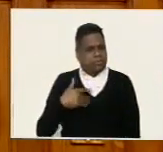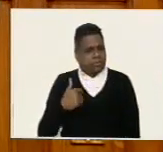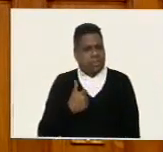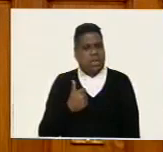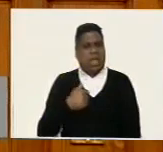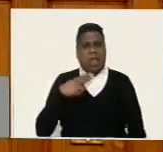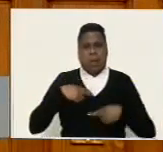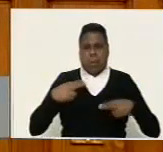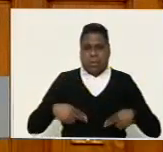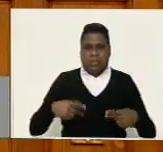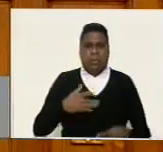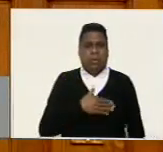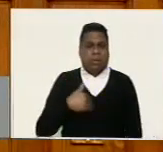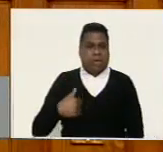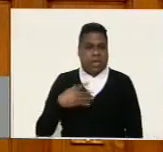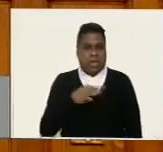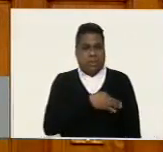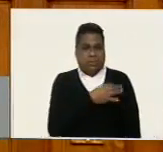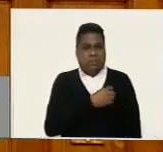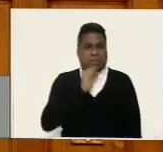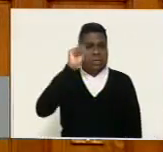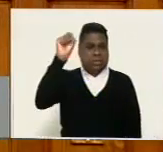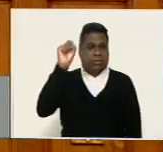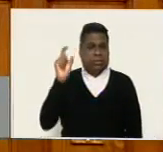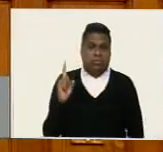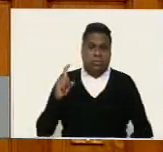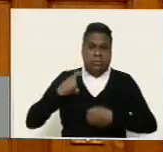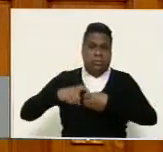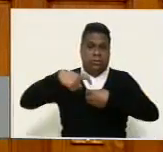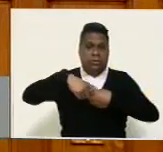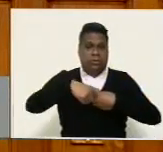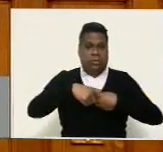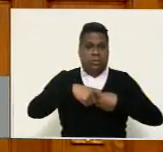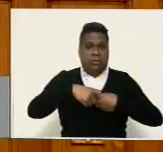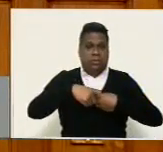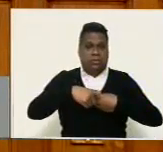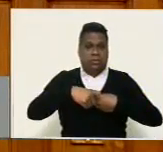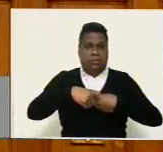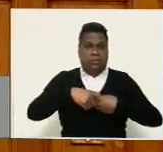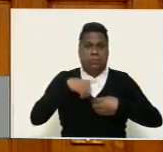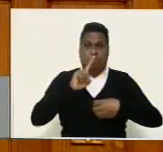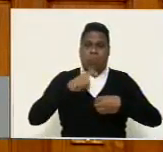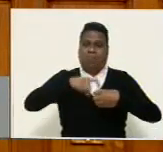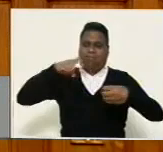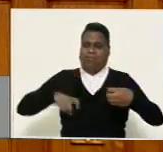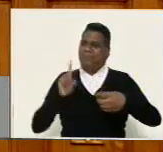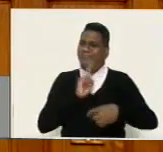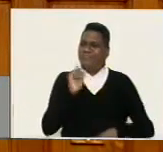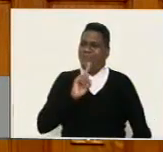en el socialismo. Seguimos incluyendo a que tengamos que incluir.